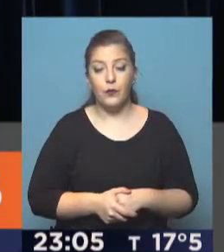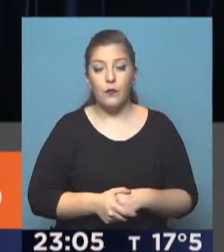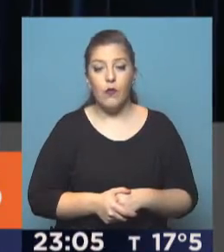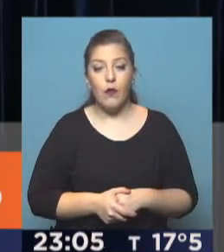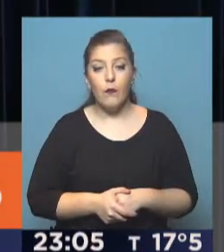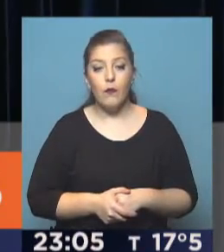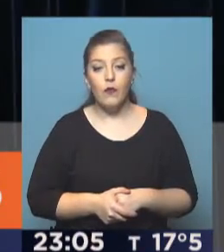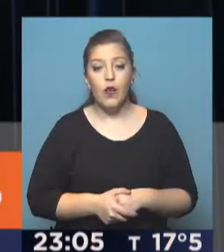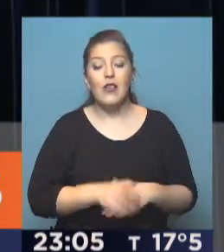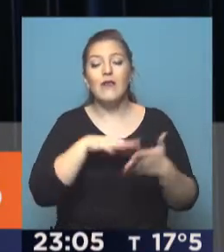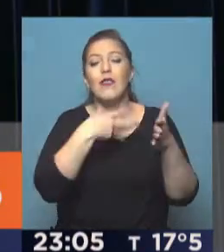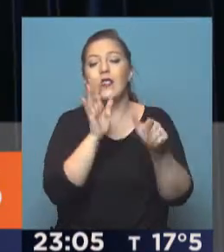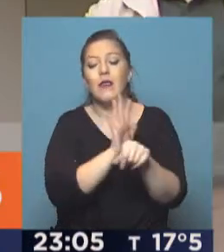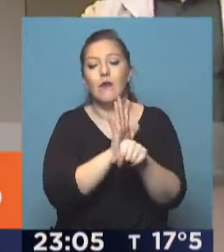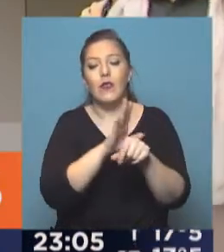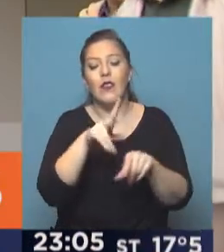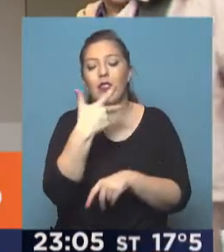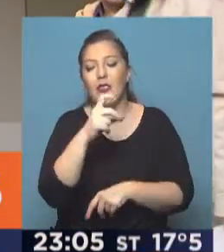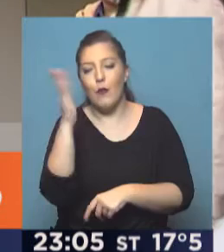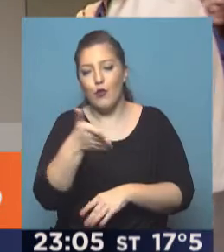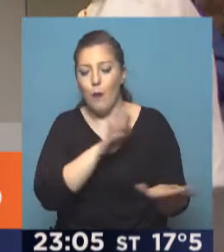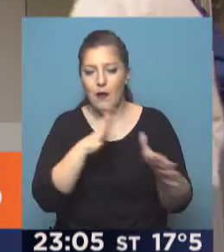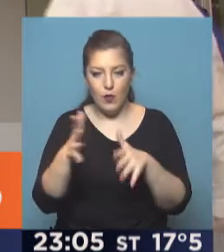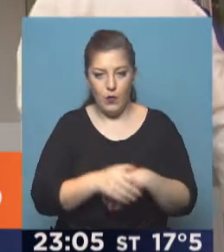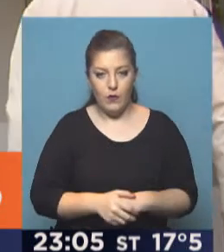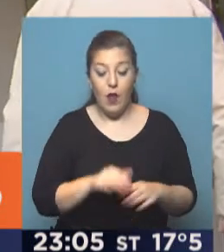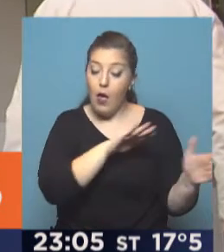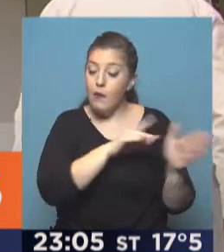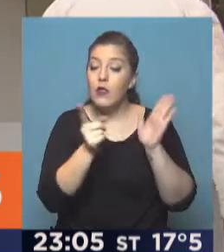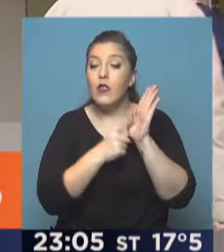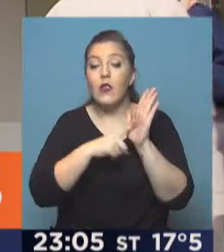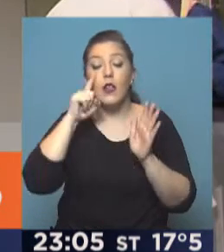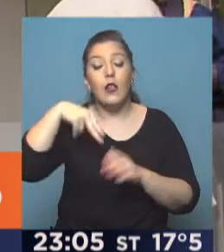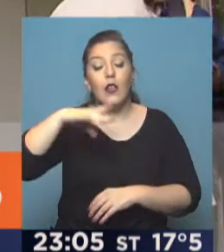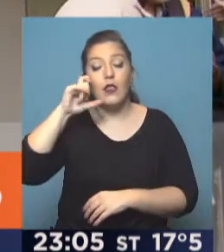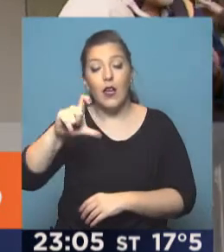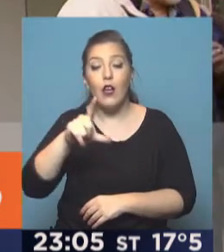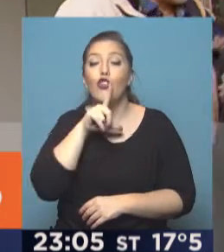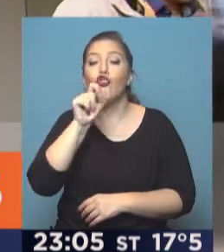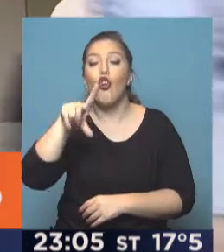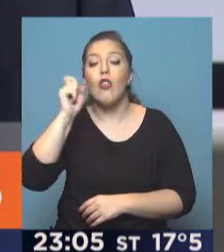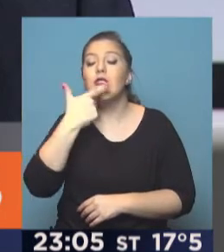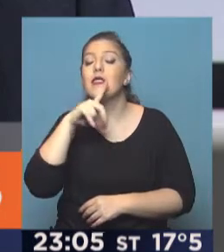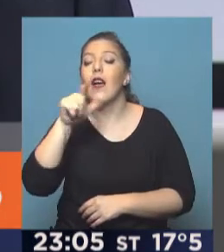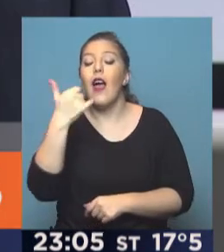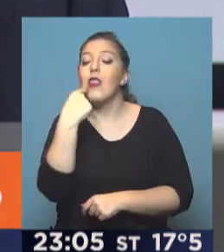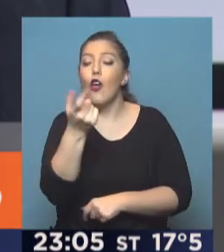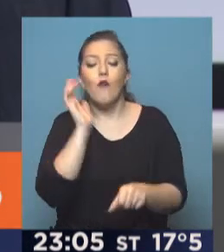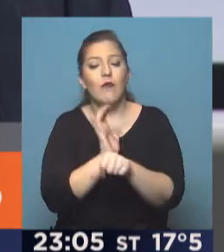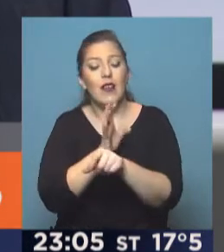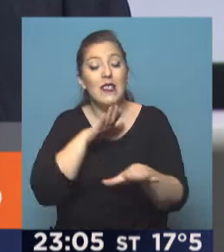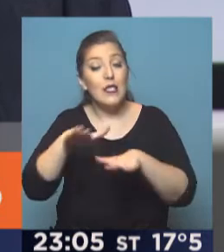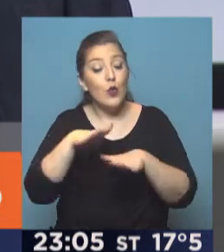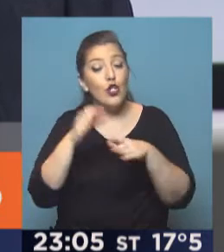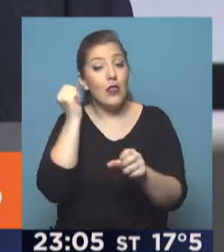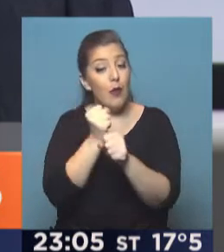pone la grilla en alrededor del 30%. Por su parte, el titular del INDEC, Jorge Todesca, señaló como grave la situación de empleo en la